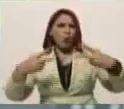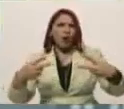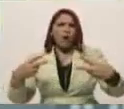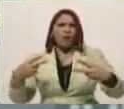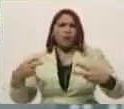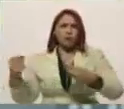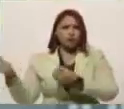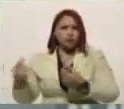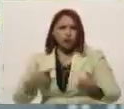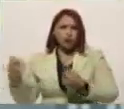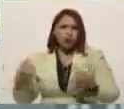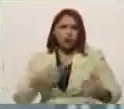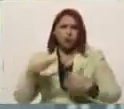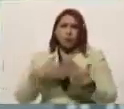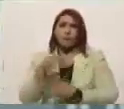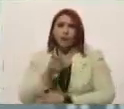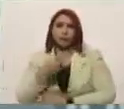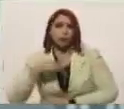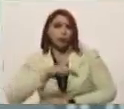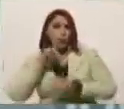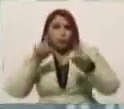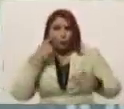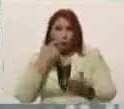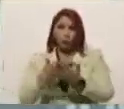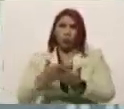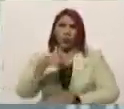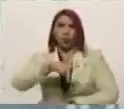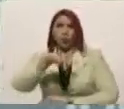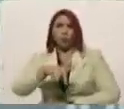llegando, como los hemos probado hoy aquí.